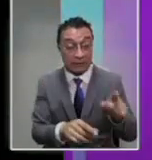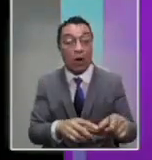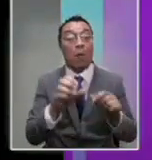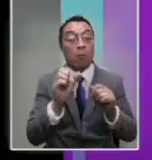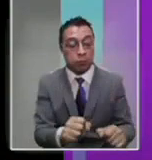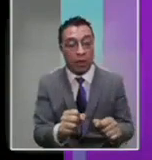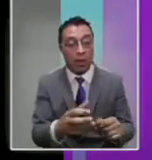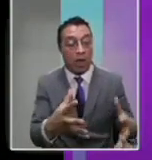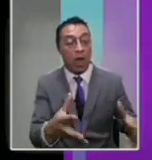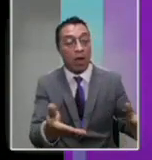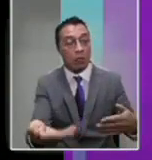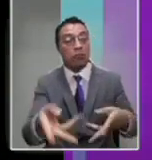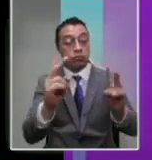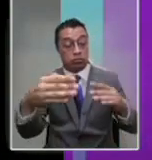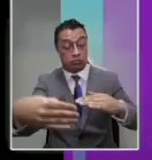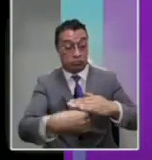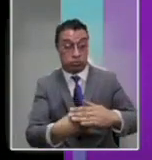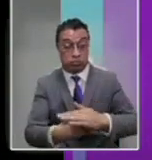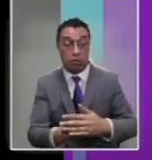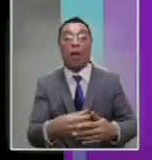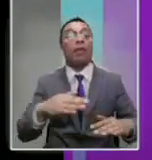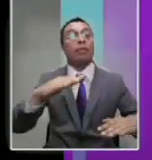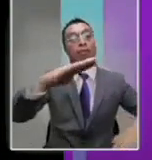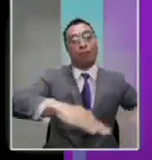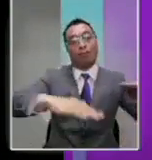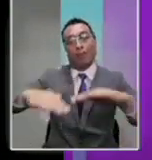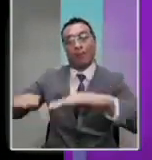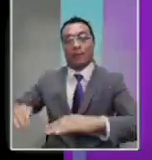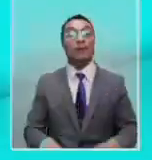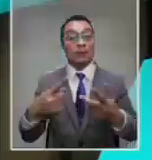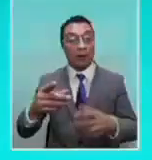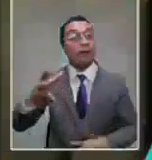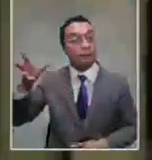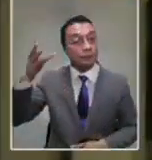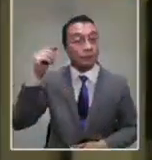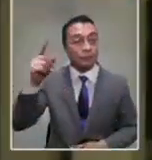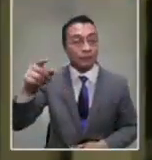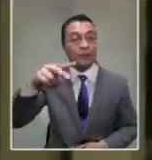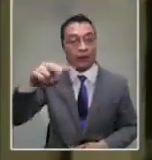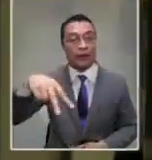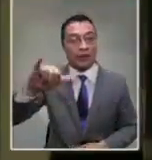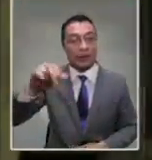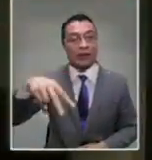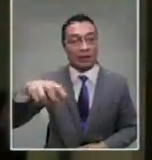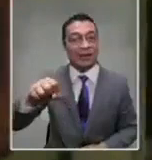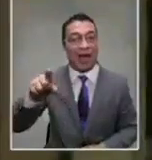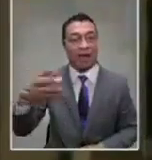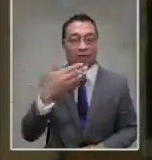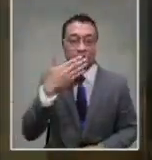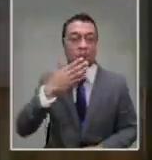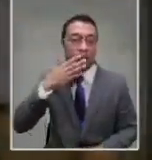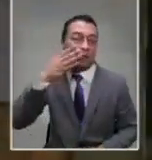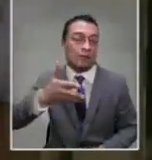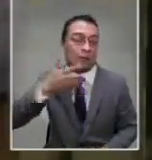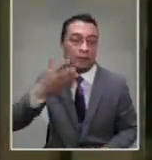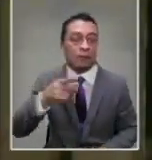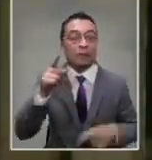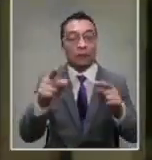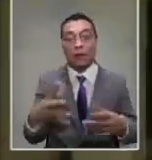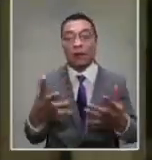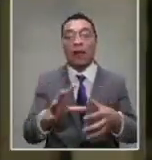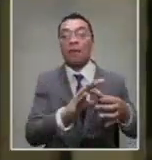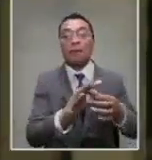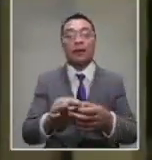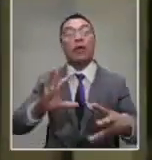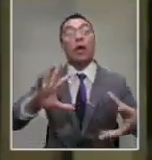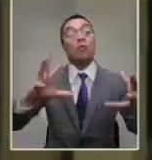determinado, es capaz de albergar es relativo. Escuchábamos ahí a Nina Sorensen, Luis, acerca de,